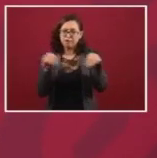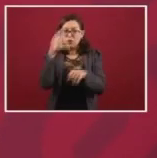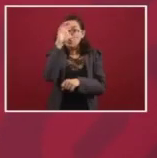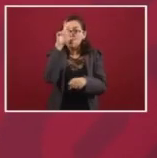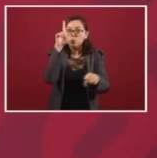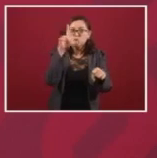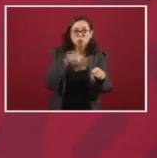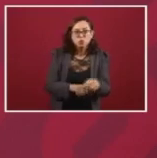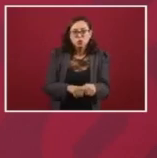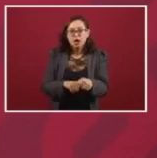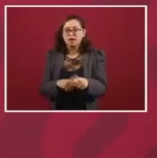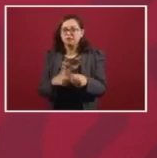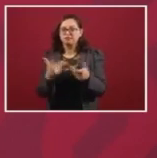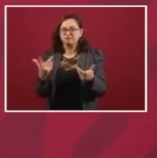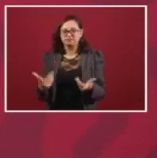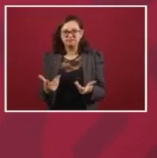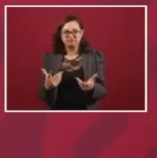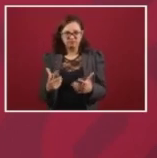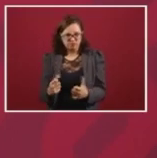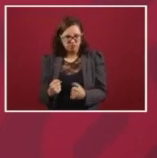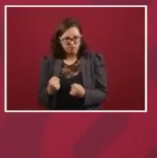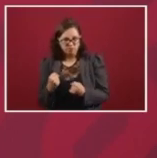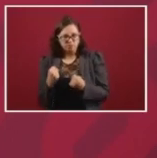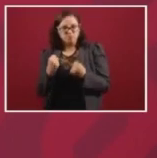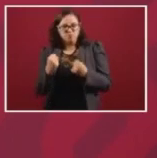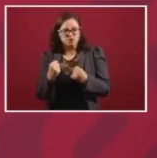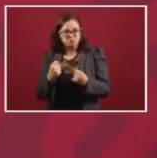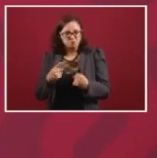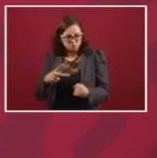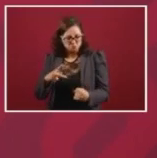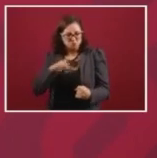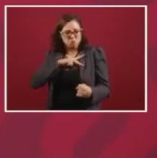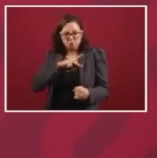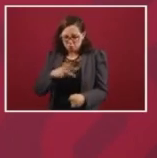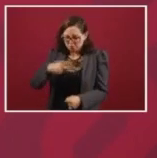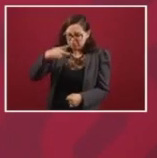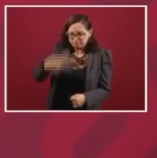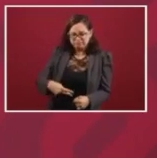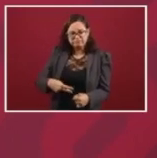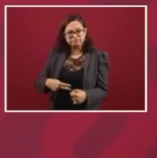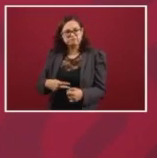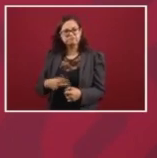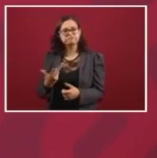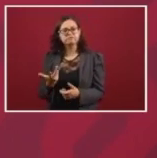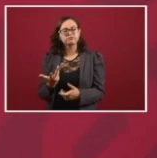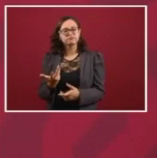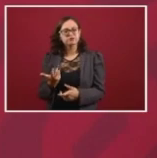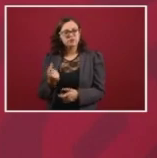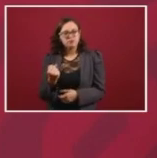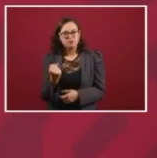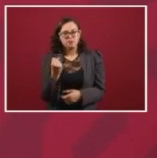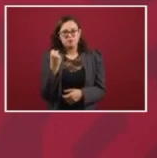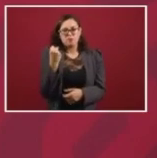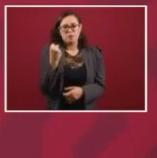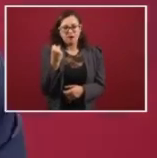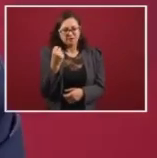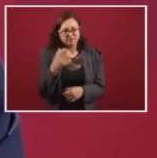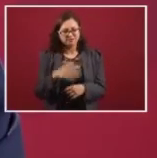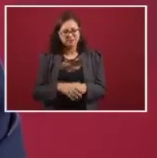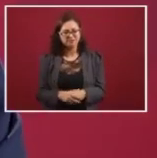cultural, la reafirmación de nuestra nacionalidad, la